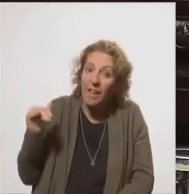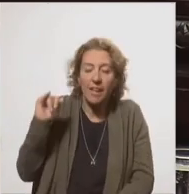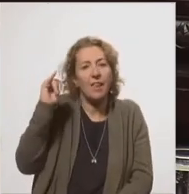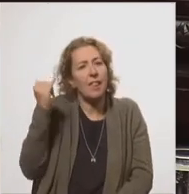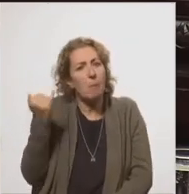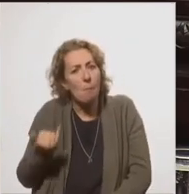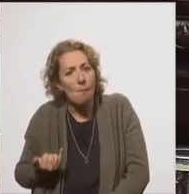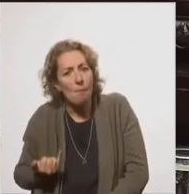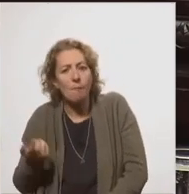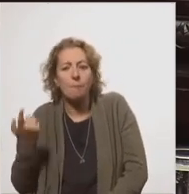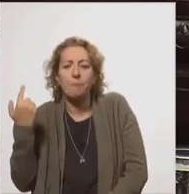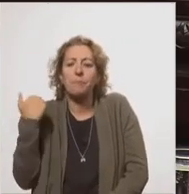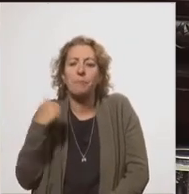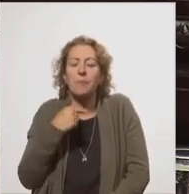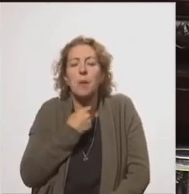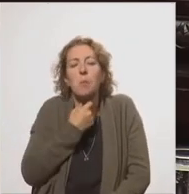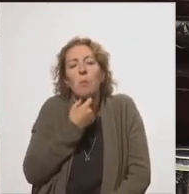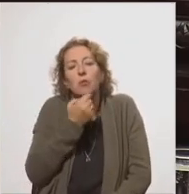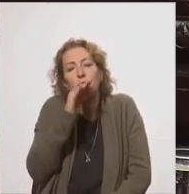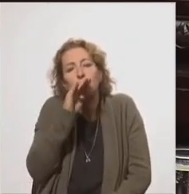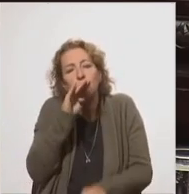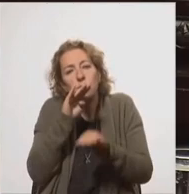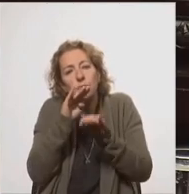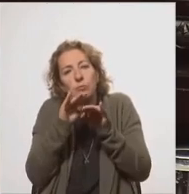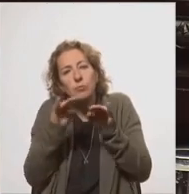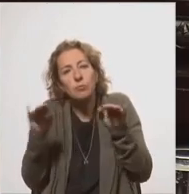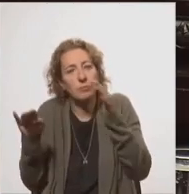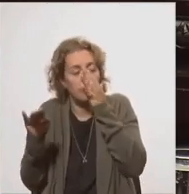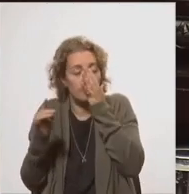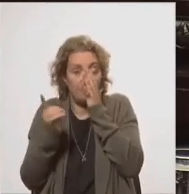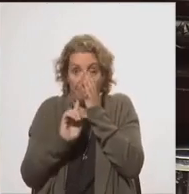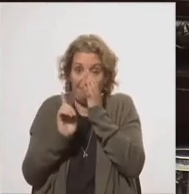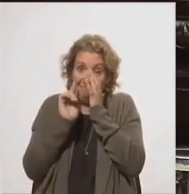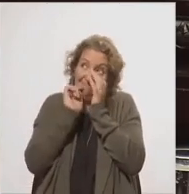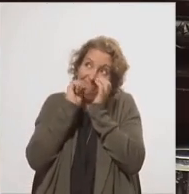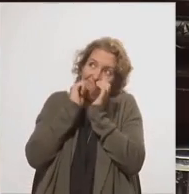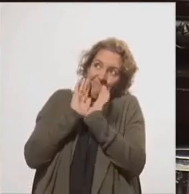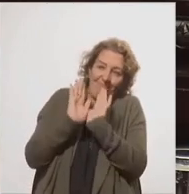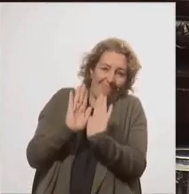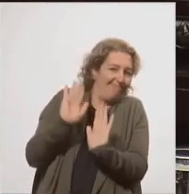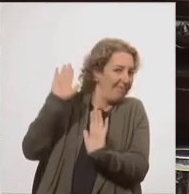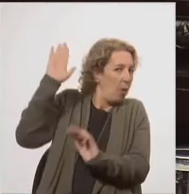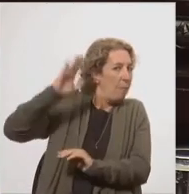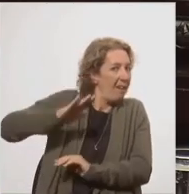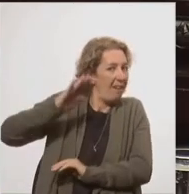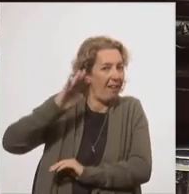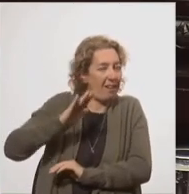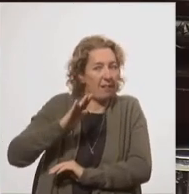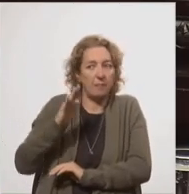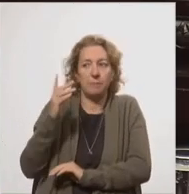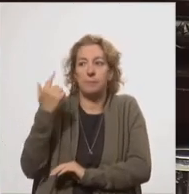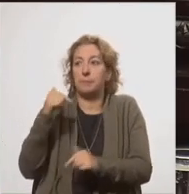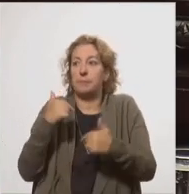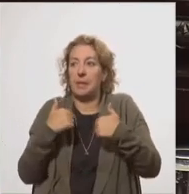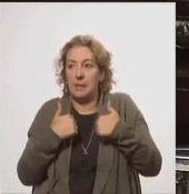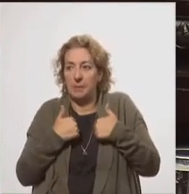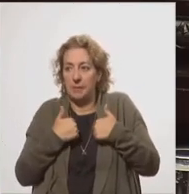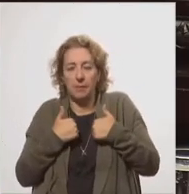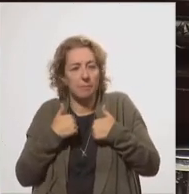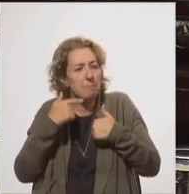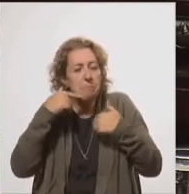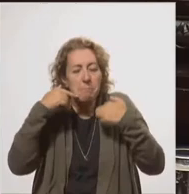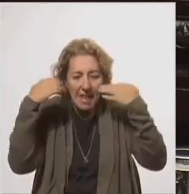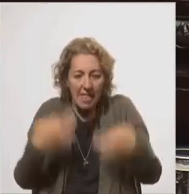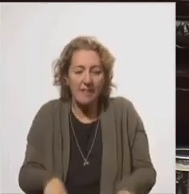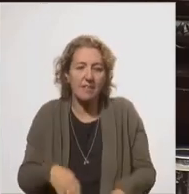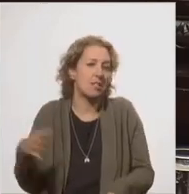menuda, de voz tenue, renuente a los homenajes, es en cambio, desde mi punto de vista, merecedora